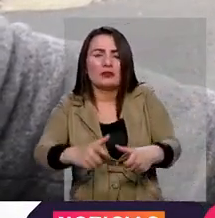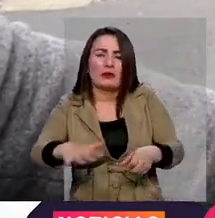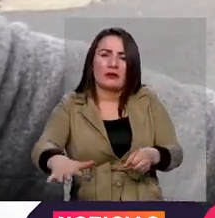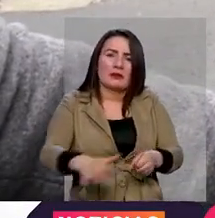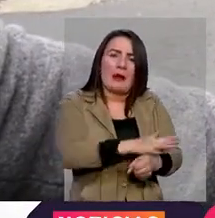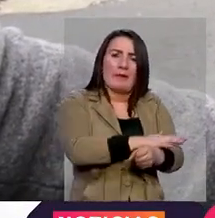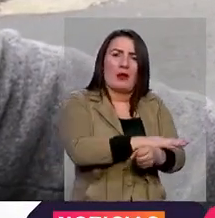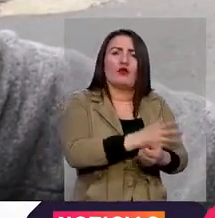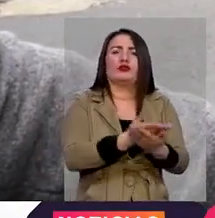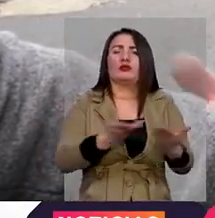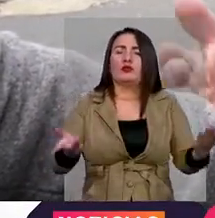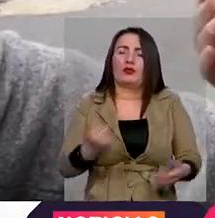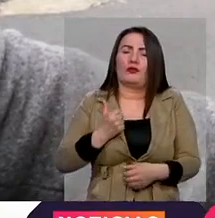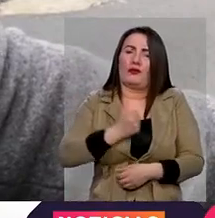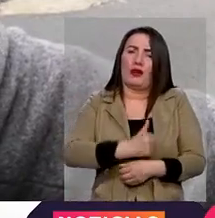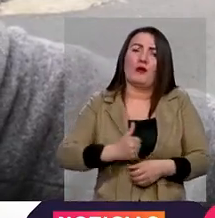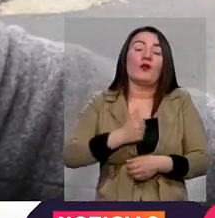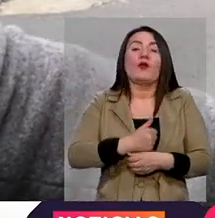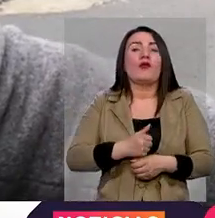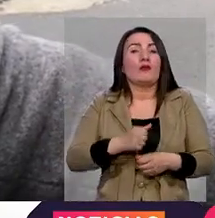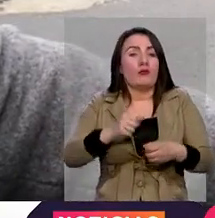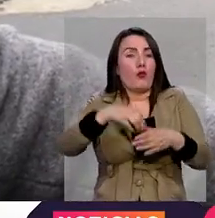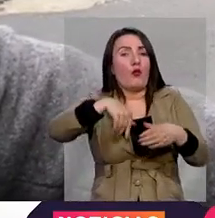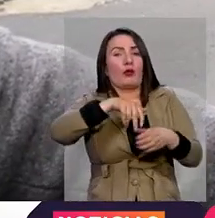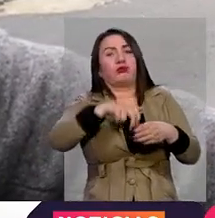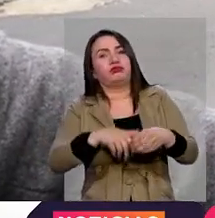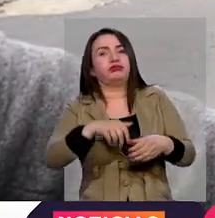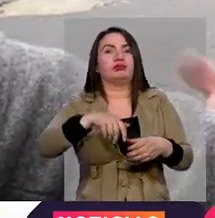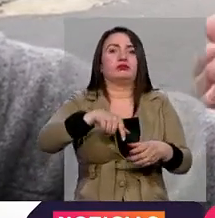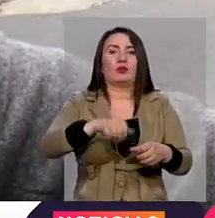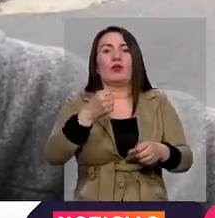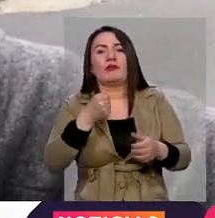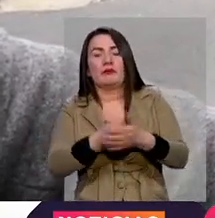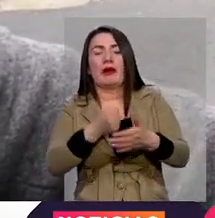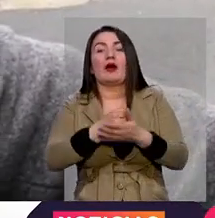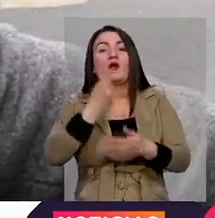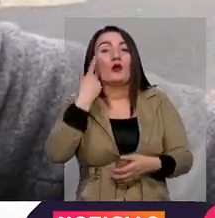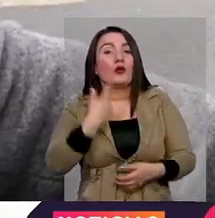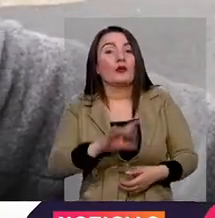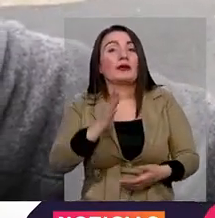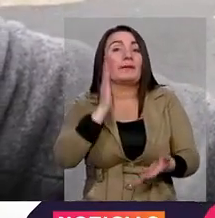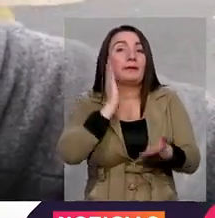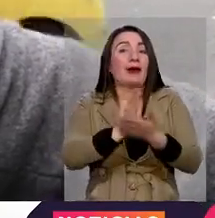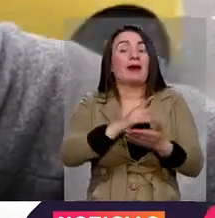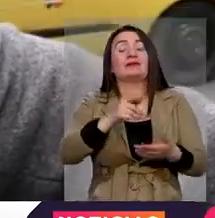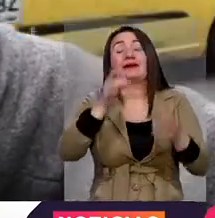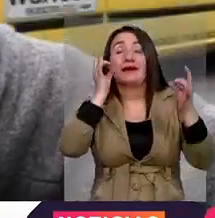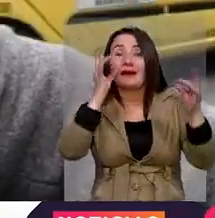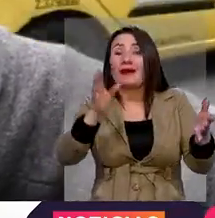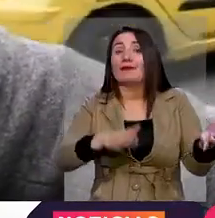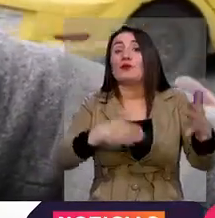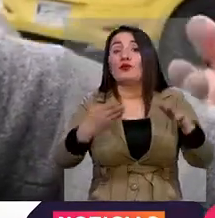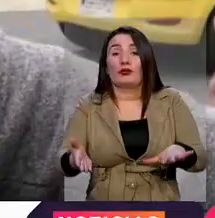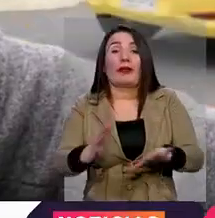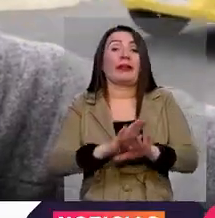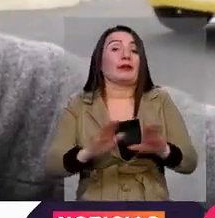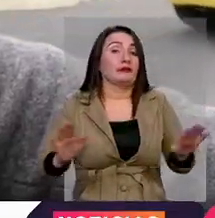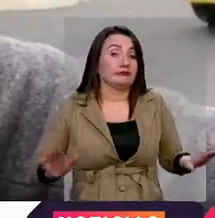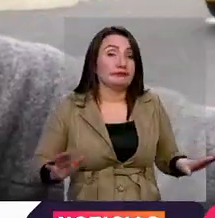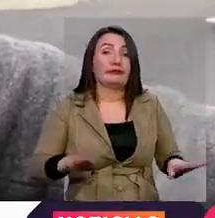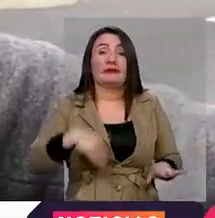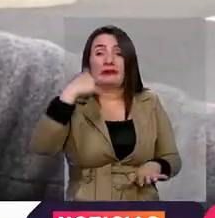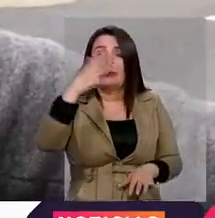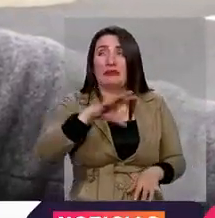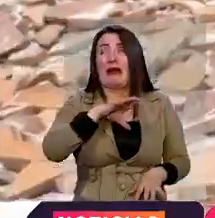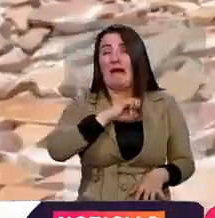tapados y que no sigan habiendo los accidentes porque un día de estos va a haber un accidente grave y después vamos